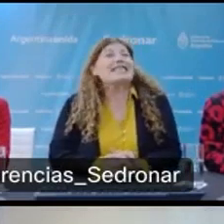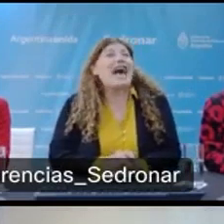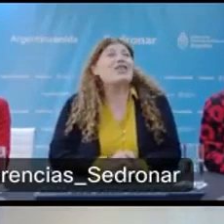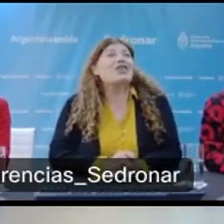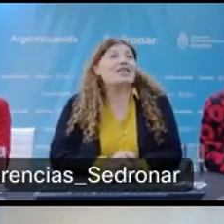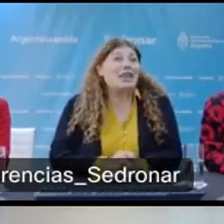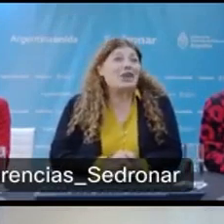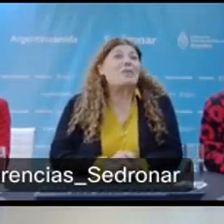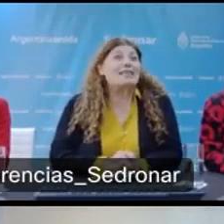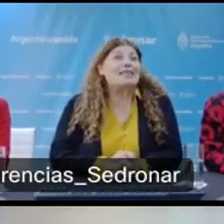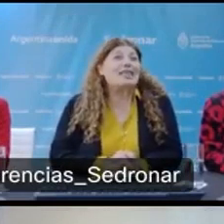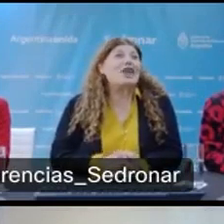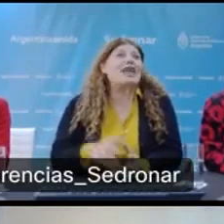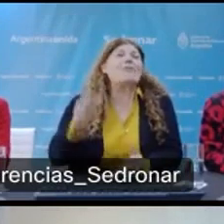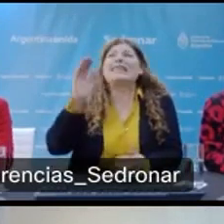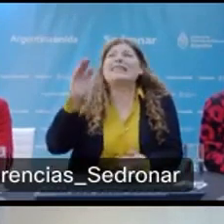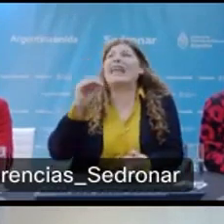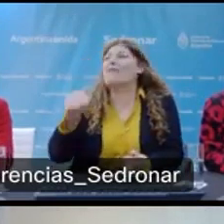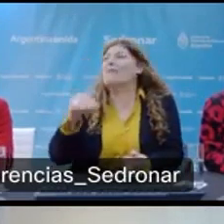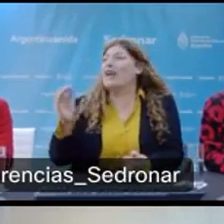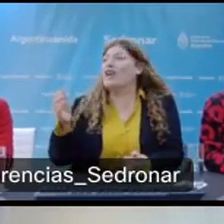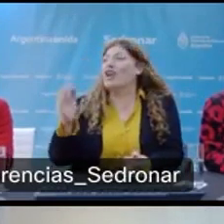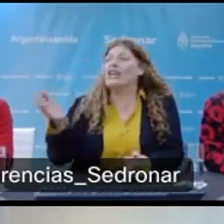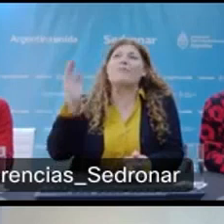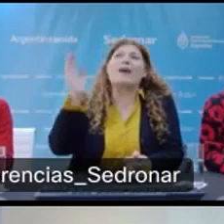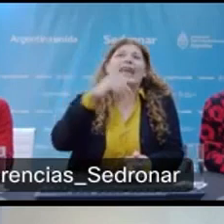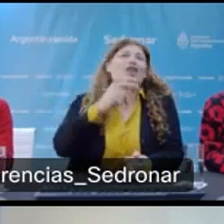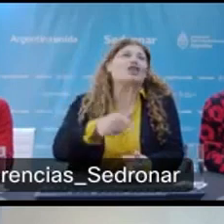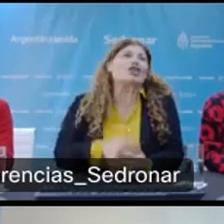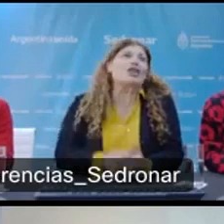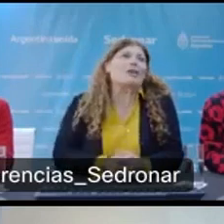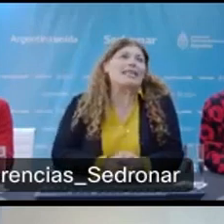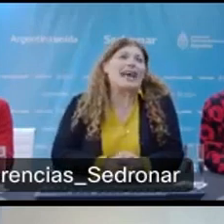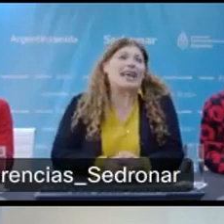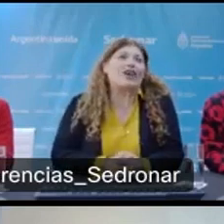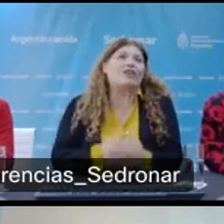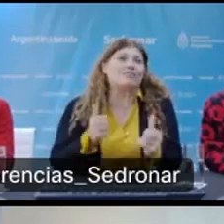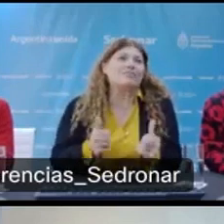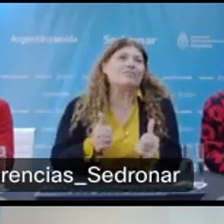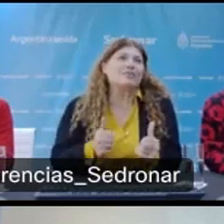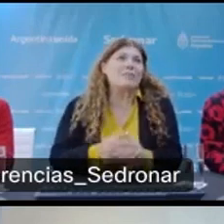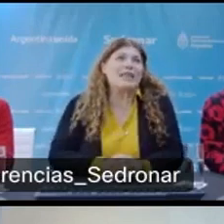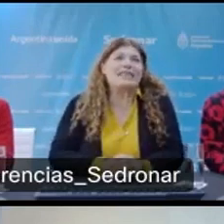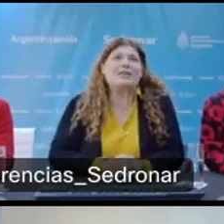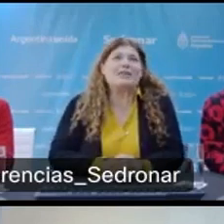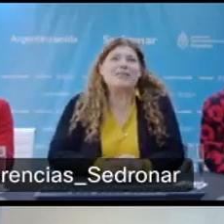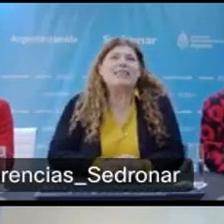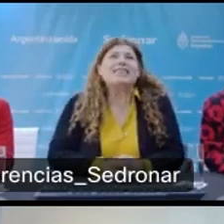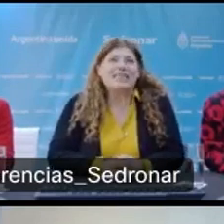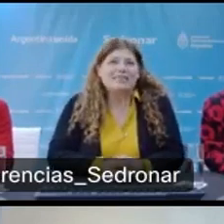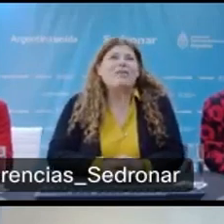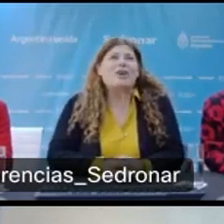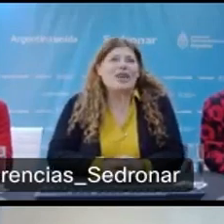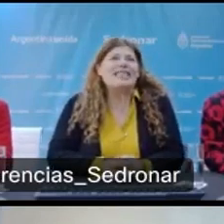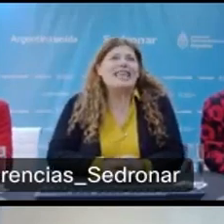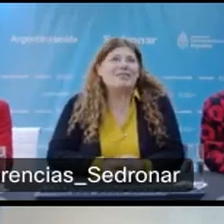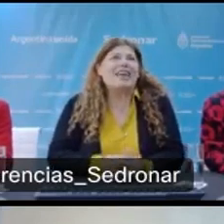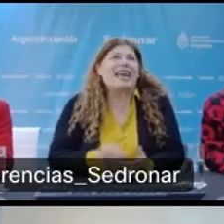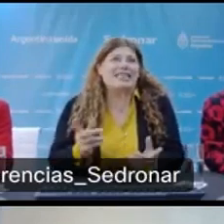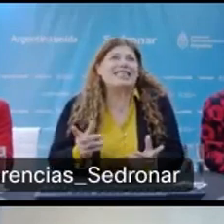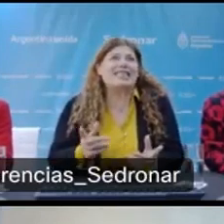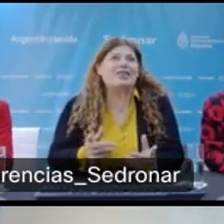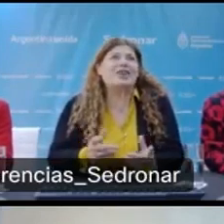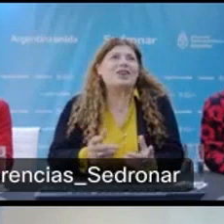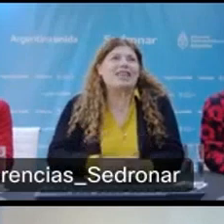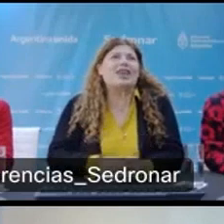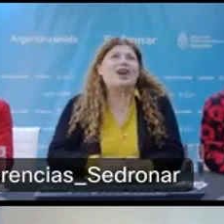está cansado de estar convencido, levante la mano y van a ir otros a abrazarlo. ¿Les parece? Vamos con esa.